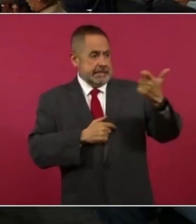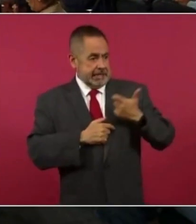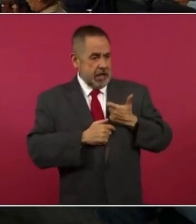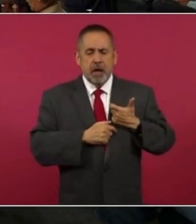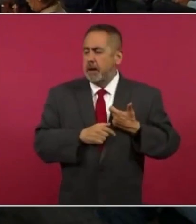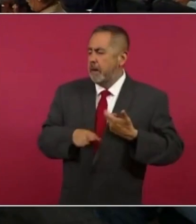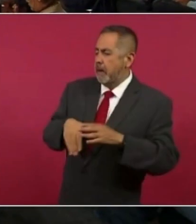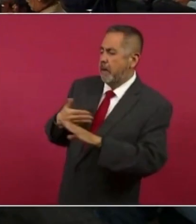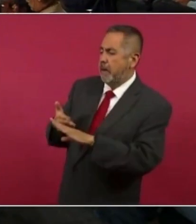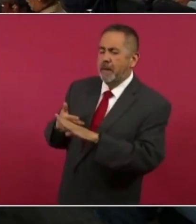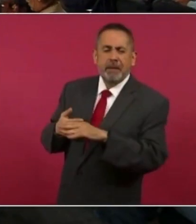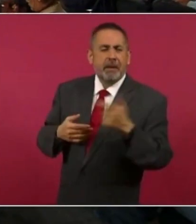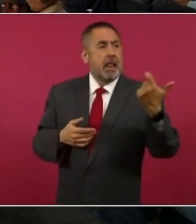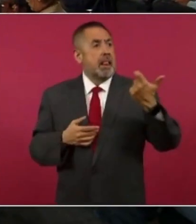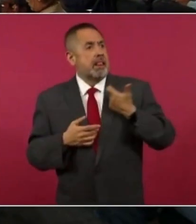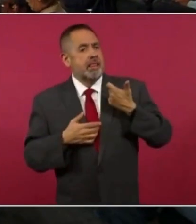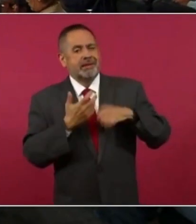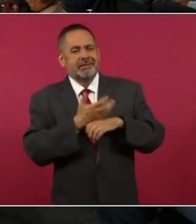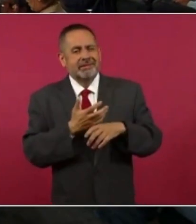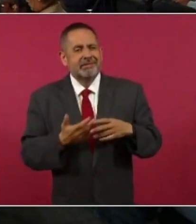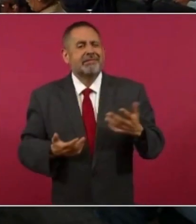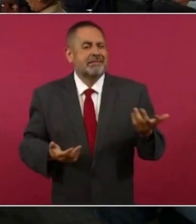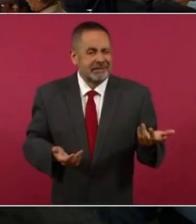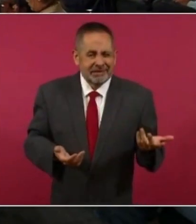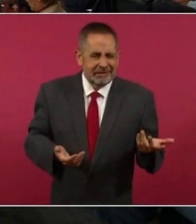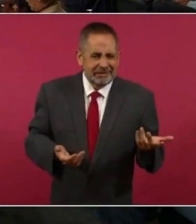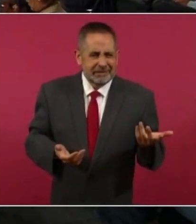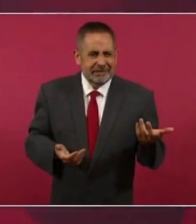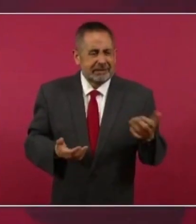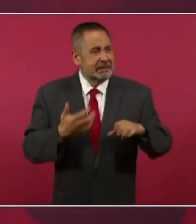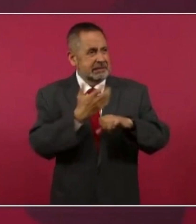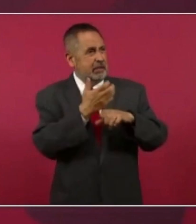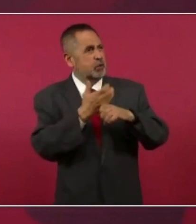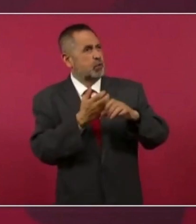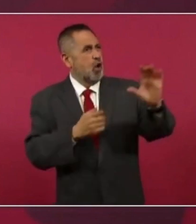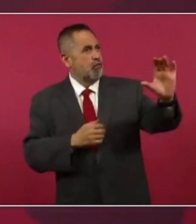Estados Unidos para